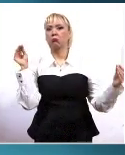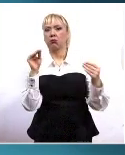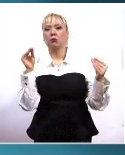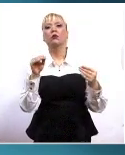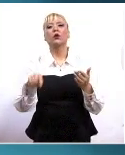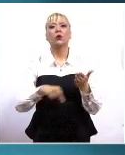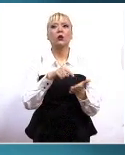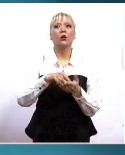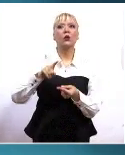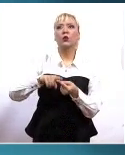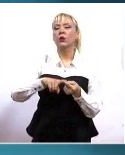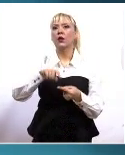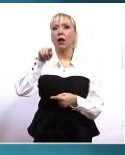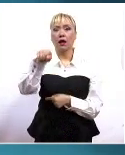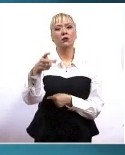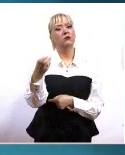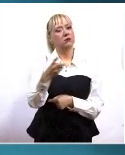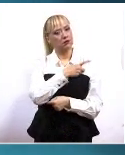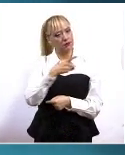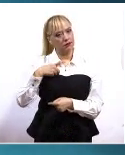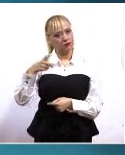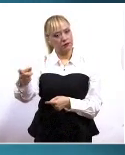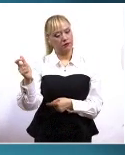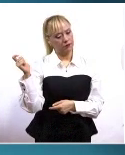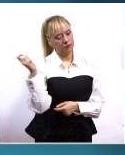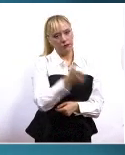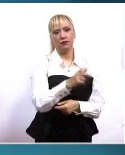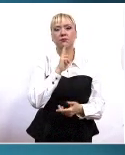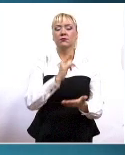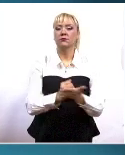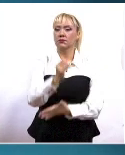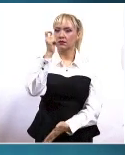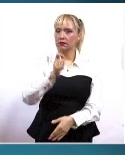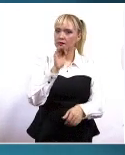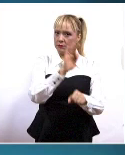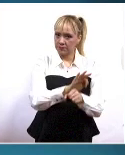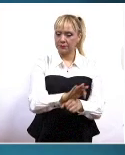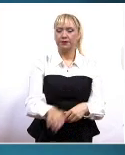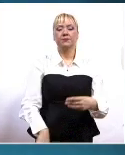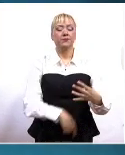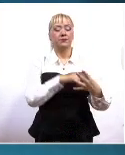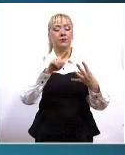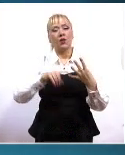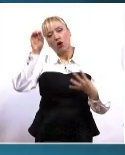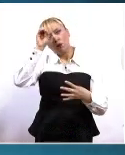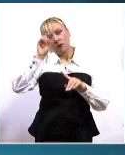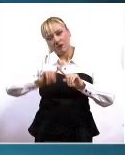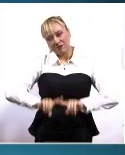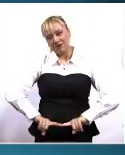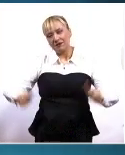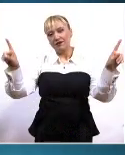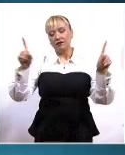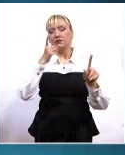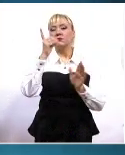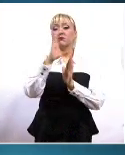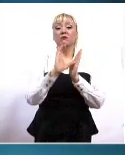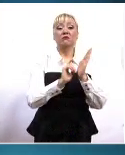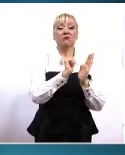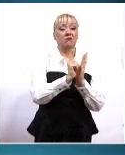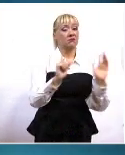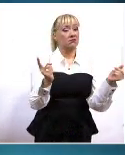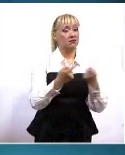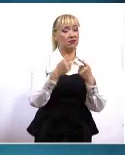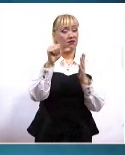el lugar donde reside la autoridad que deba emitir la resolución, y una tesis aislada en la que determina la inconstitucionalidad del